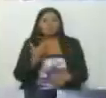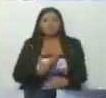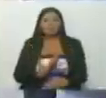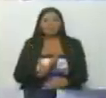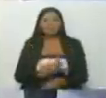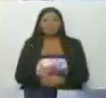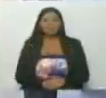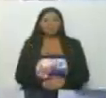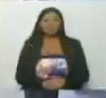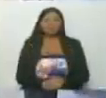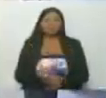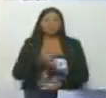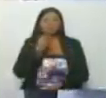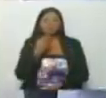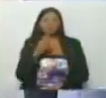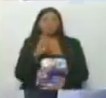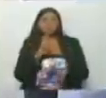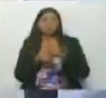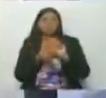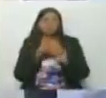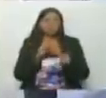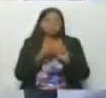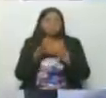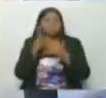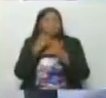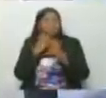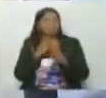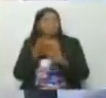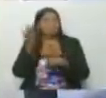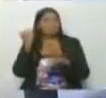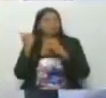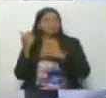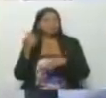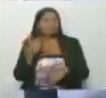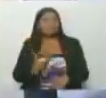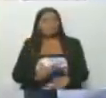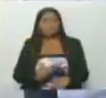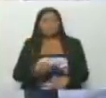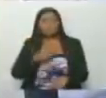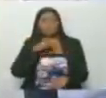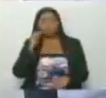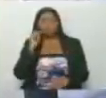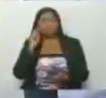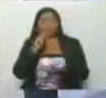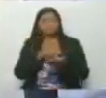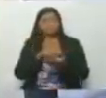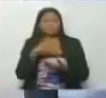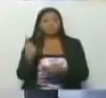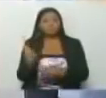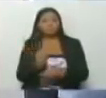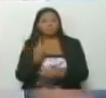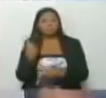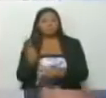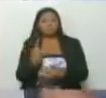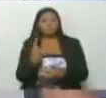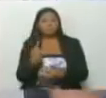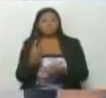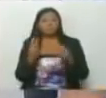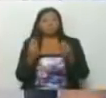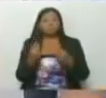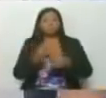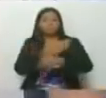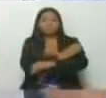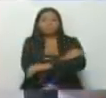esto es relativo en las elecciones pasadas alcalde prácticamente nosotros participamos solo buena parte de la producción